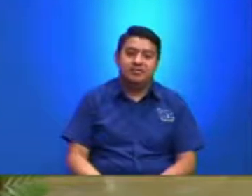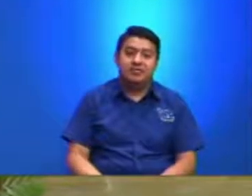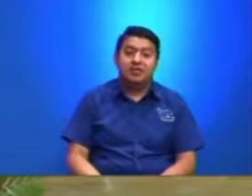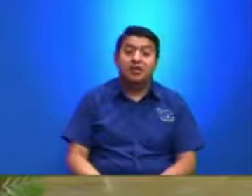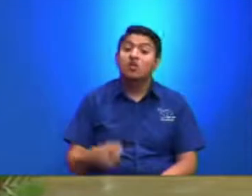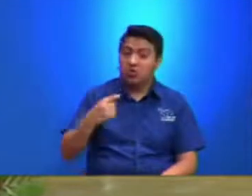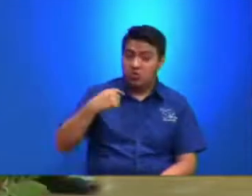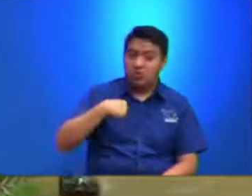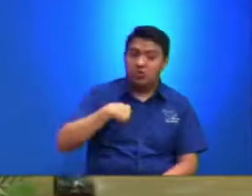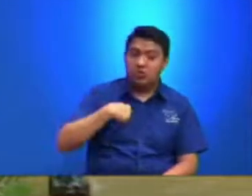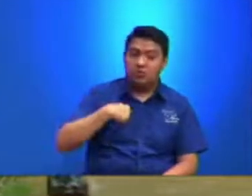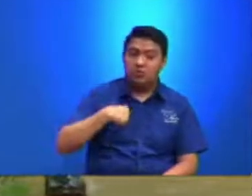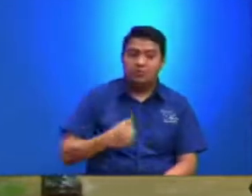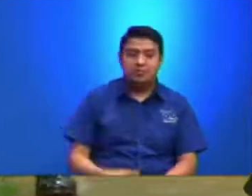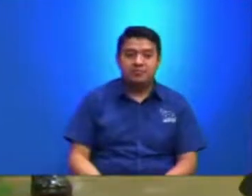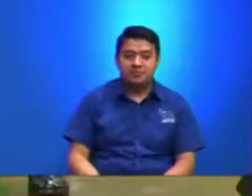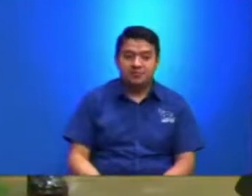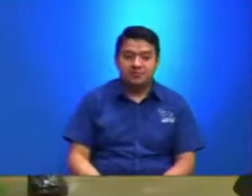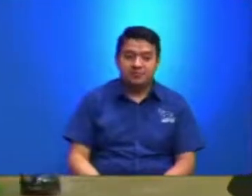Estuve...